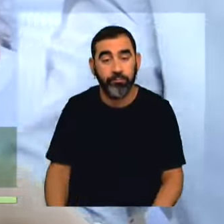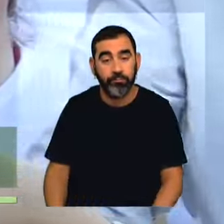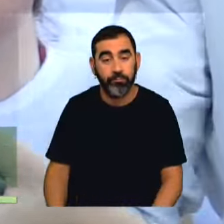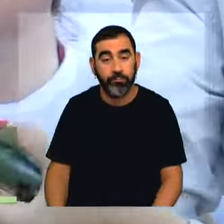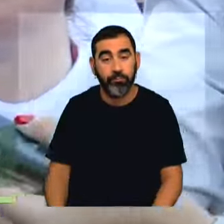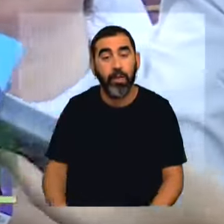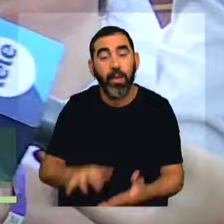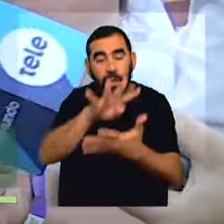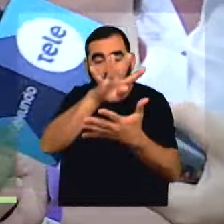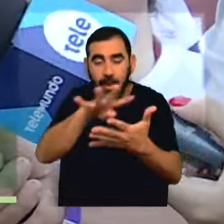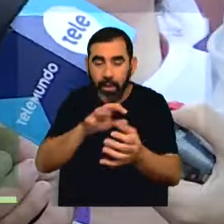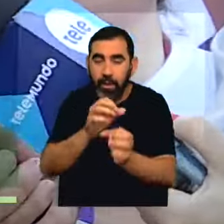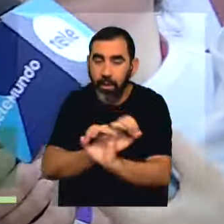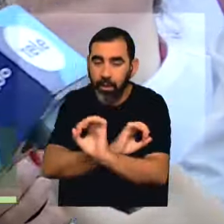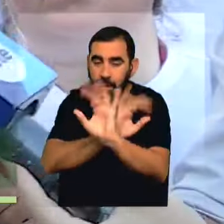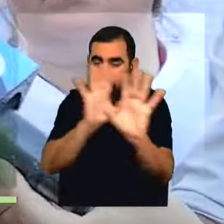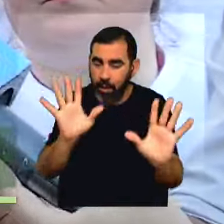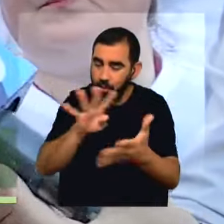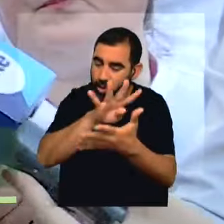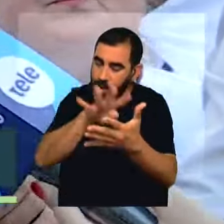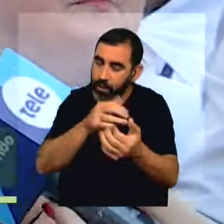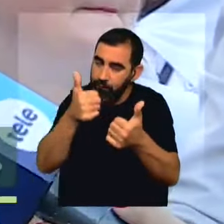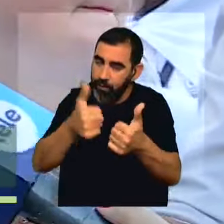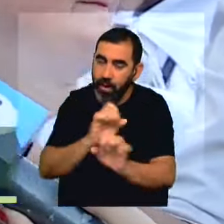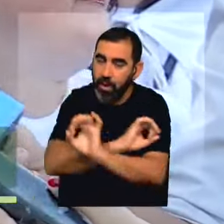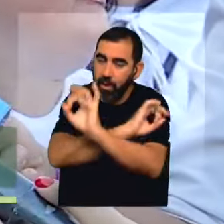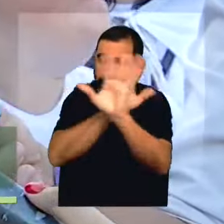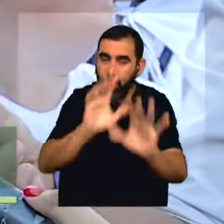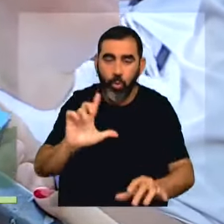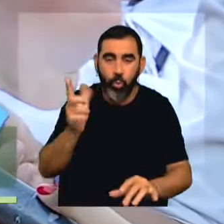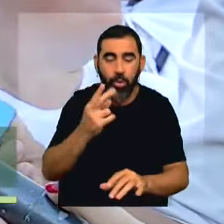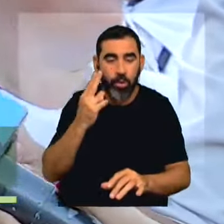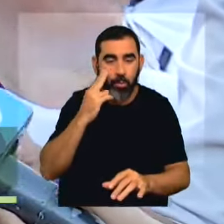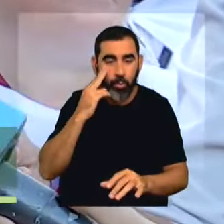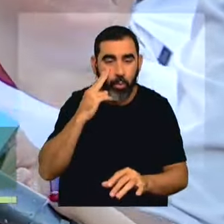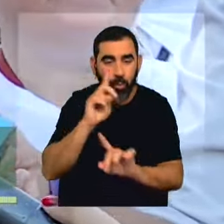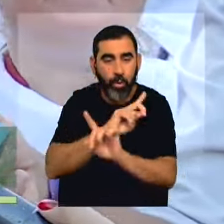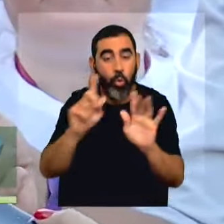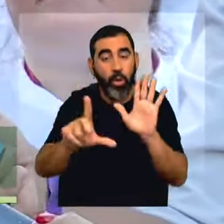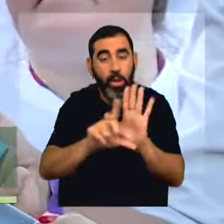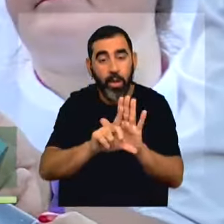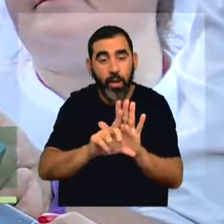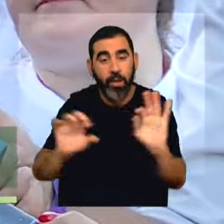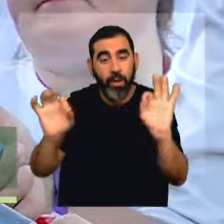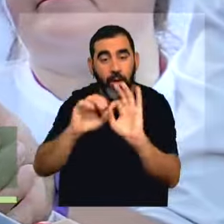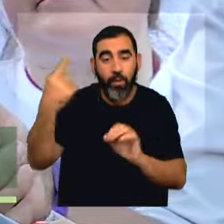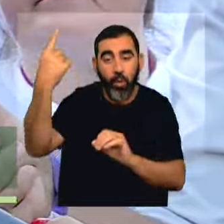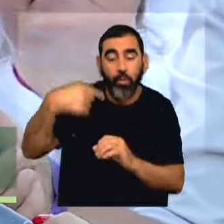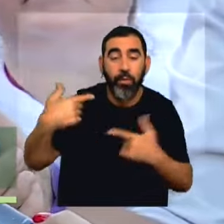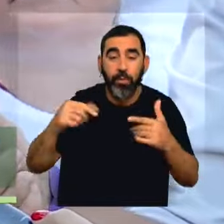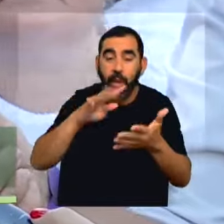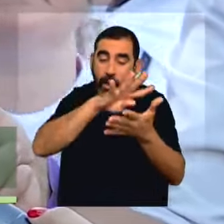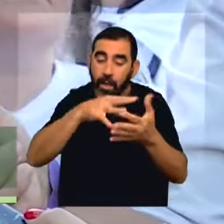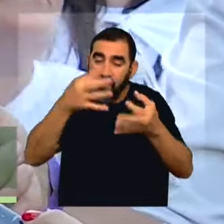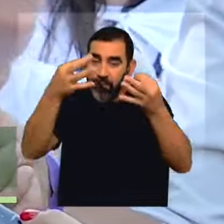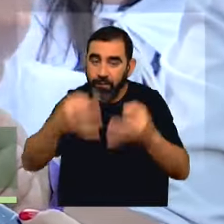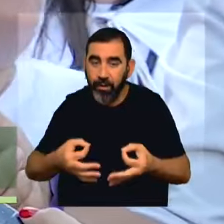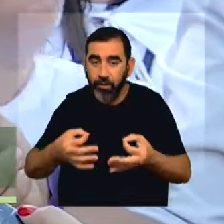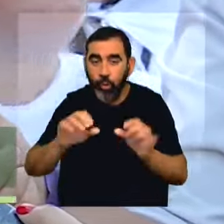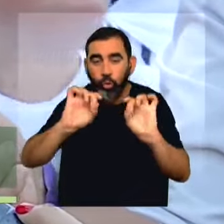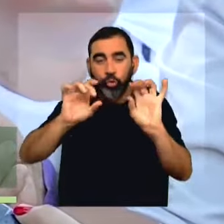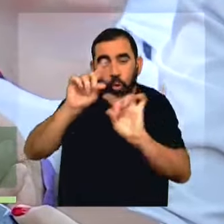hay que leer bien la investigación administrativa la administación es bien Clara de que no hubo ninguna acción ilegítima no hubo ninguna orden de la ministra hay que leerla bien no leer las